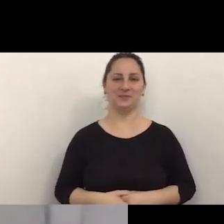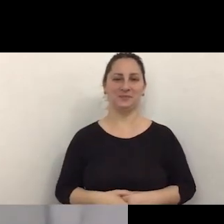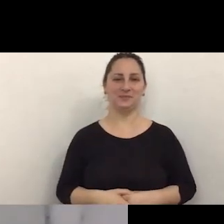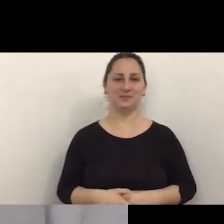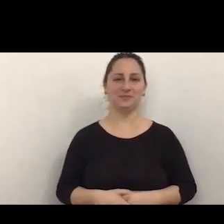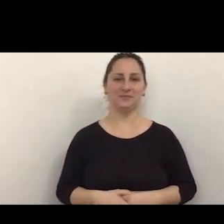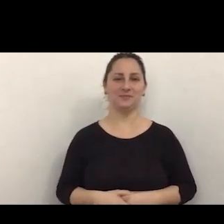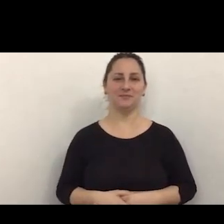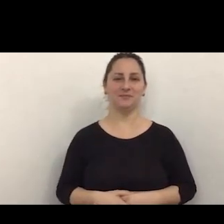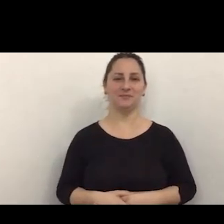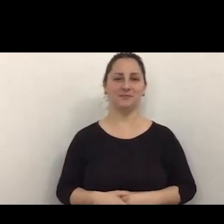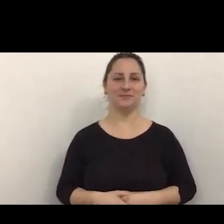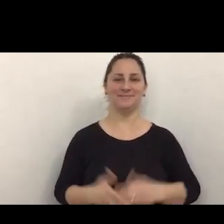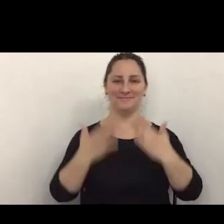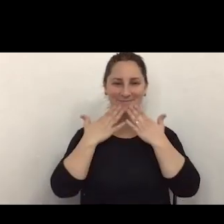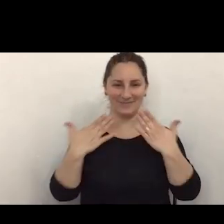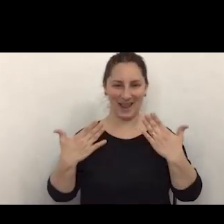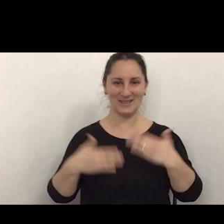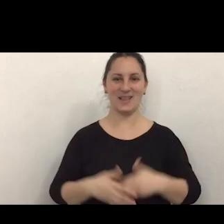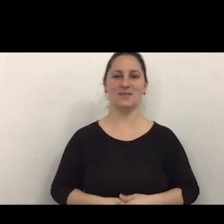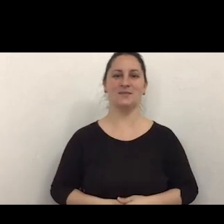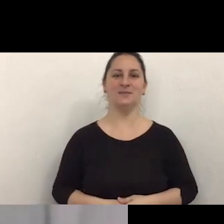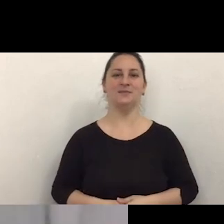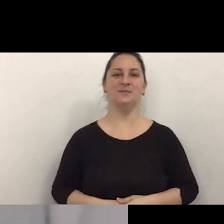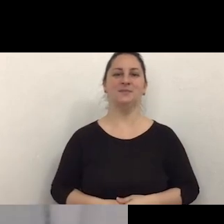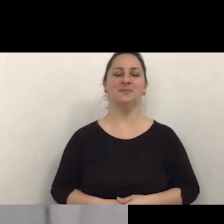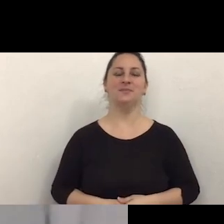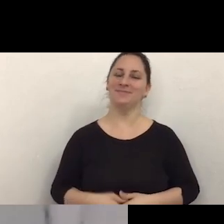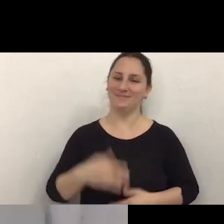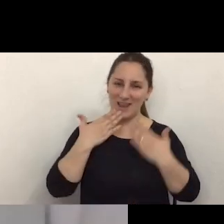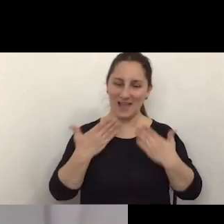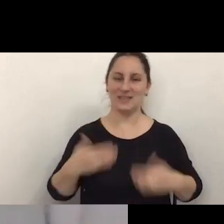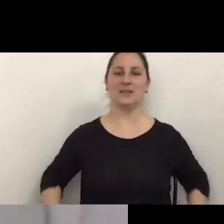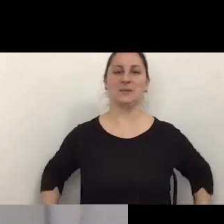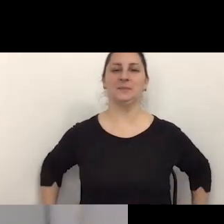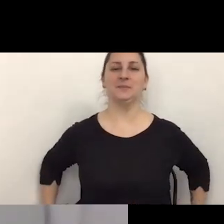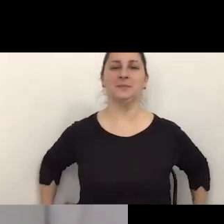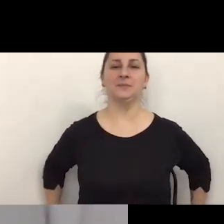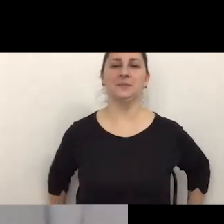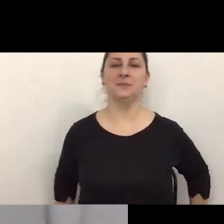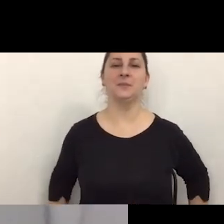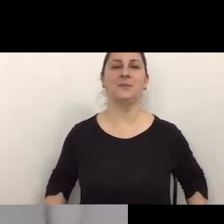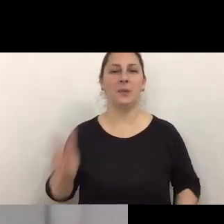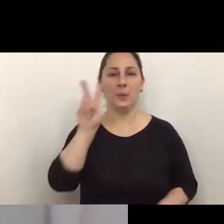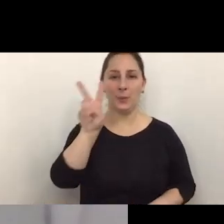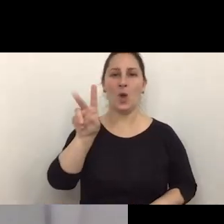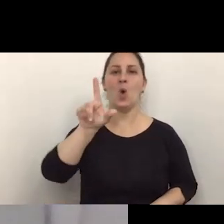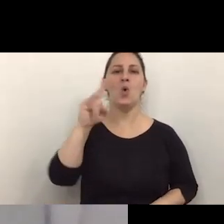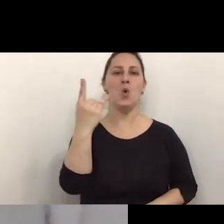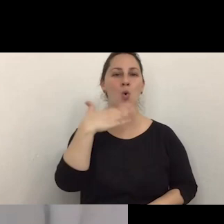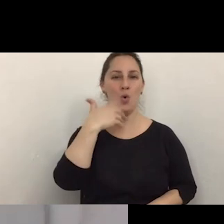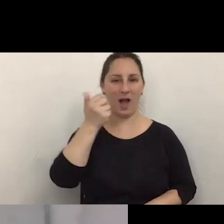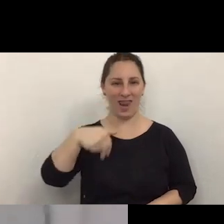Muchas gracias, Cris. Excelente. Un placer. Ahí también la estoy viendo a Luján.